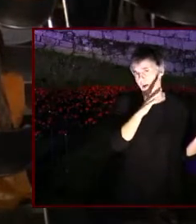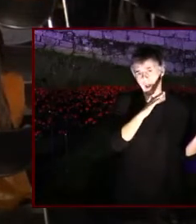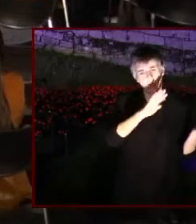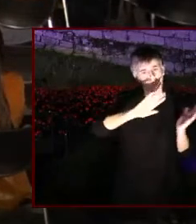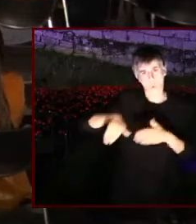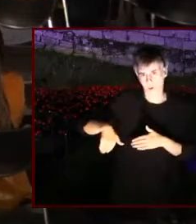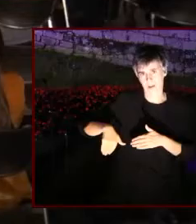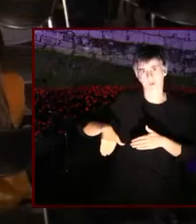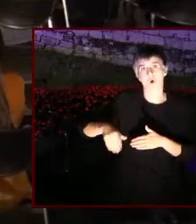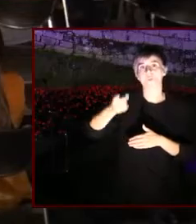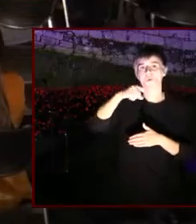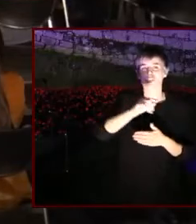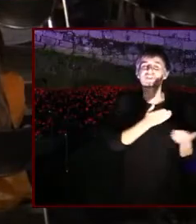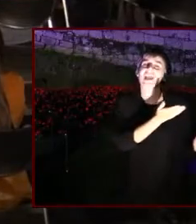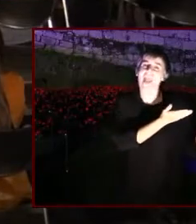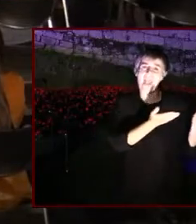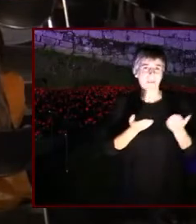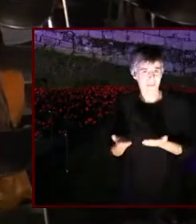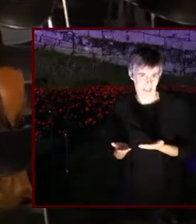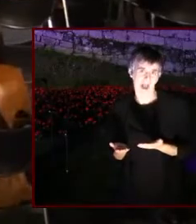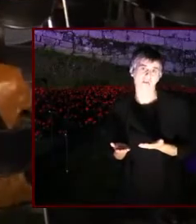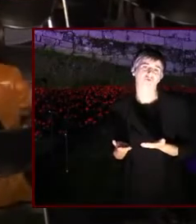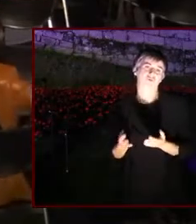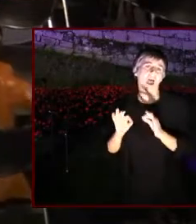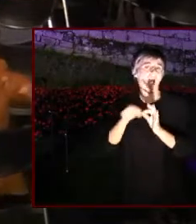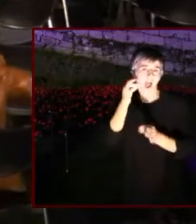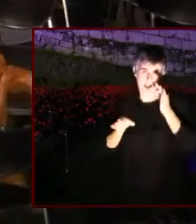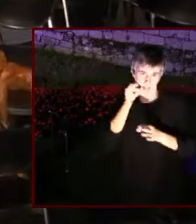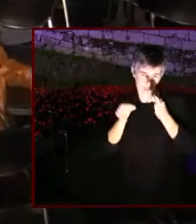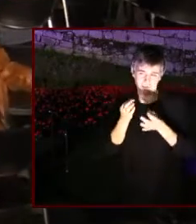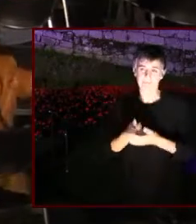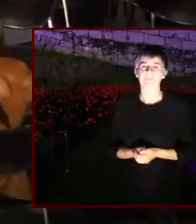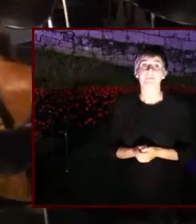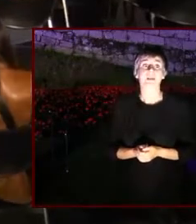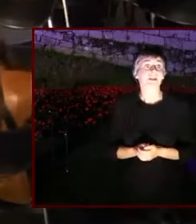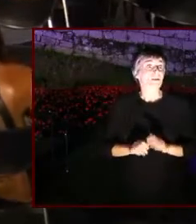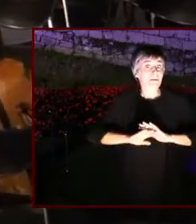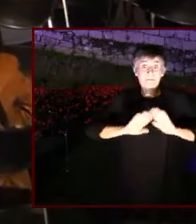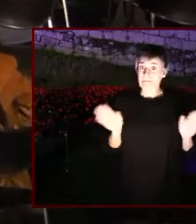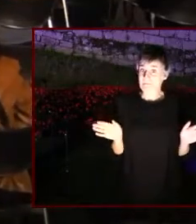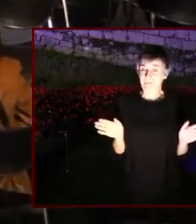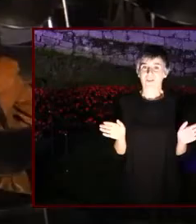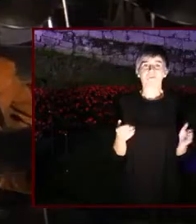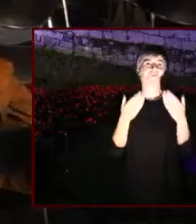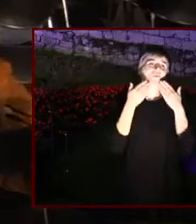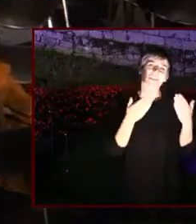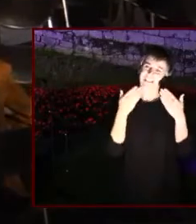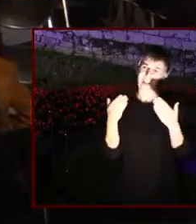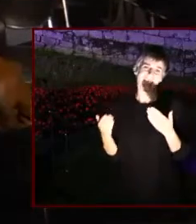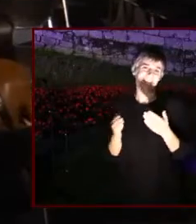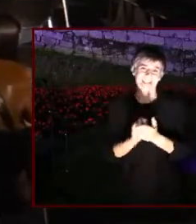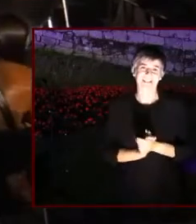estades convidados a tomar un catering. Así que nada, moitísimas grazas.